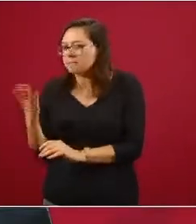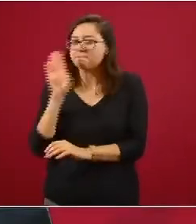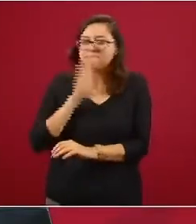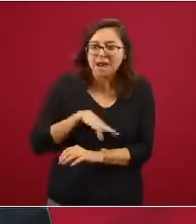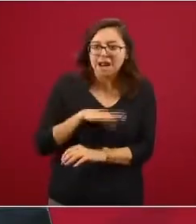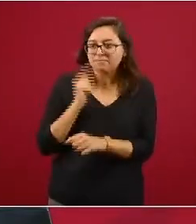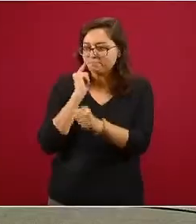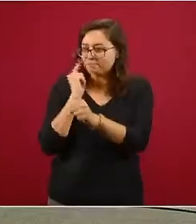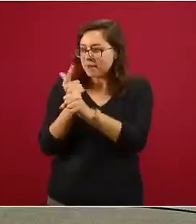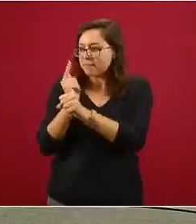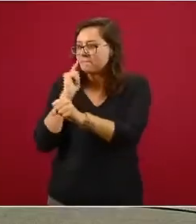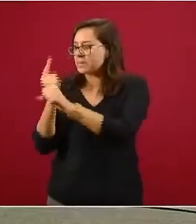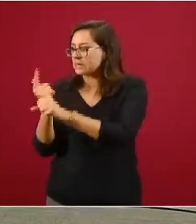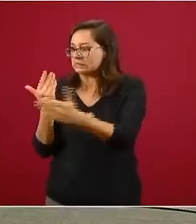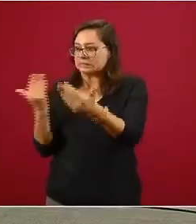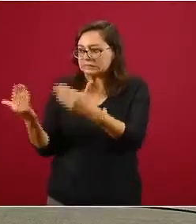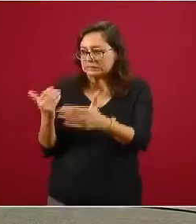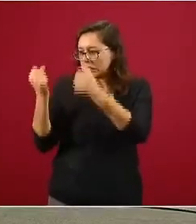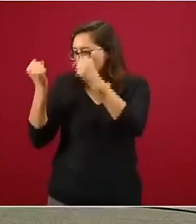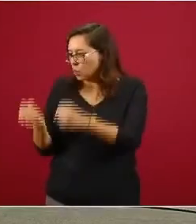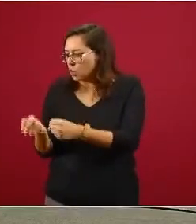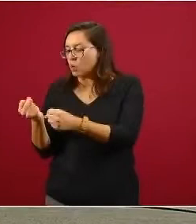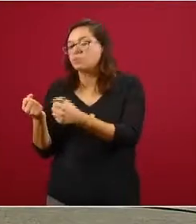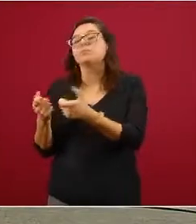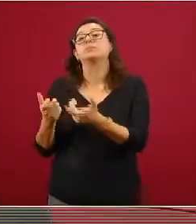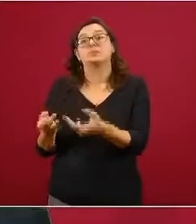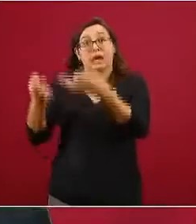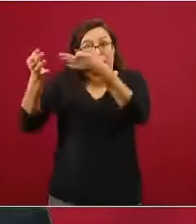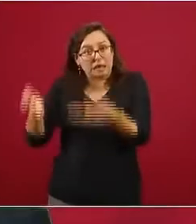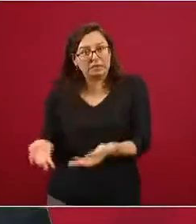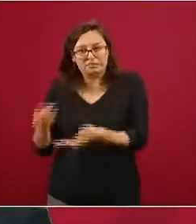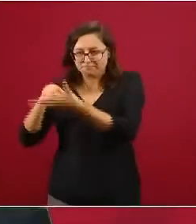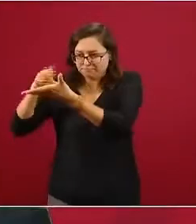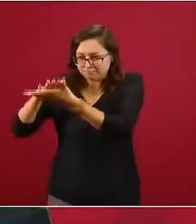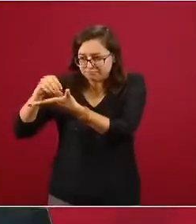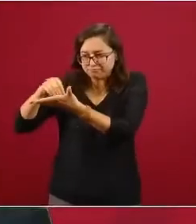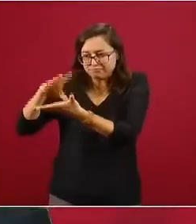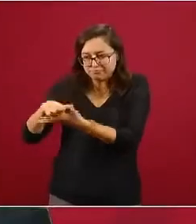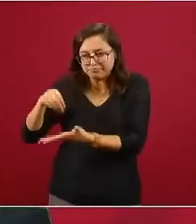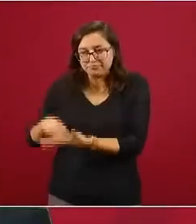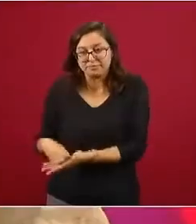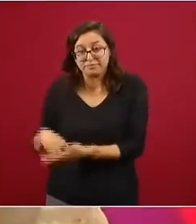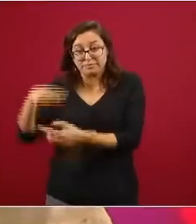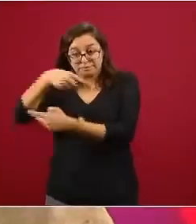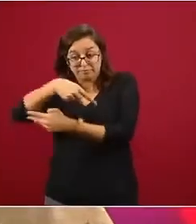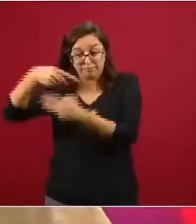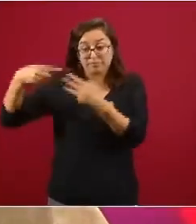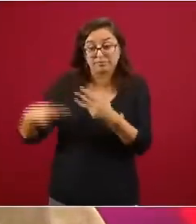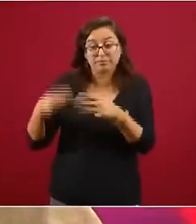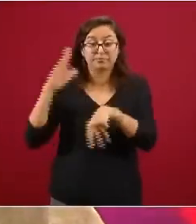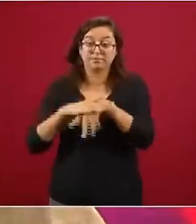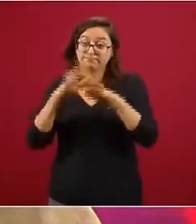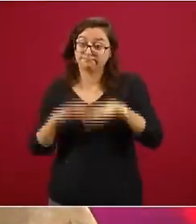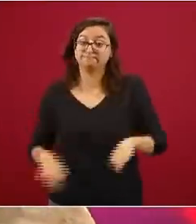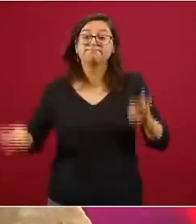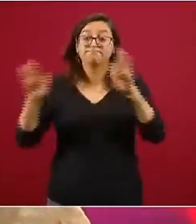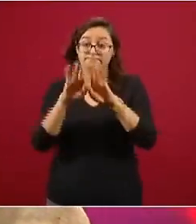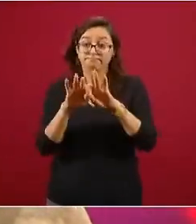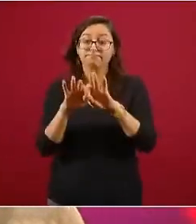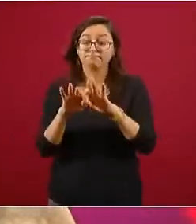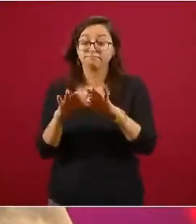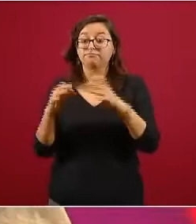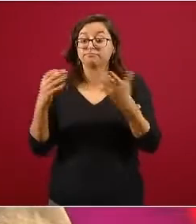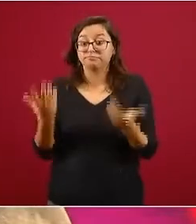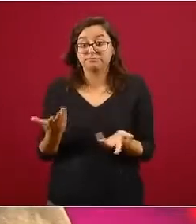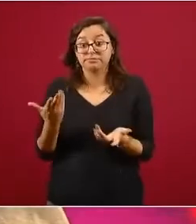y también identificar parámetros de seguridad, además de calidad. Estos 3 componentes son los fundamentales